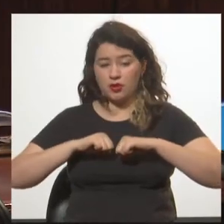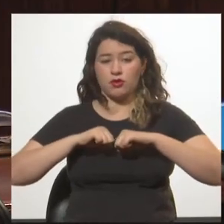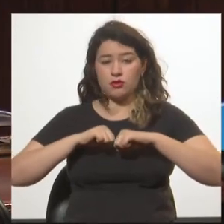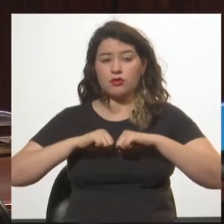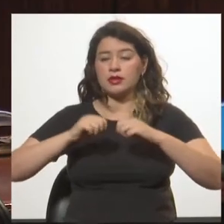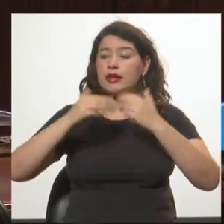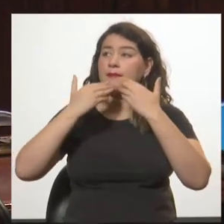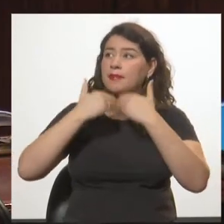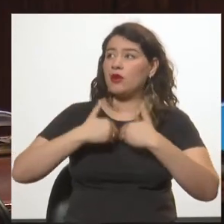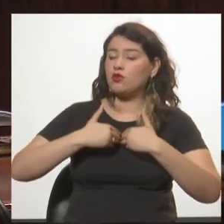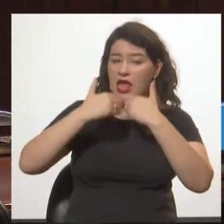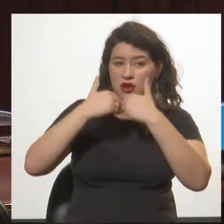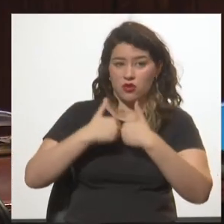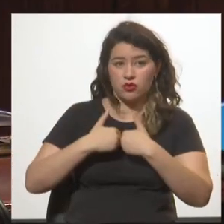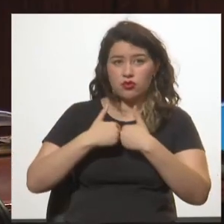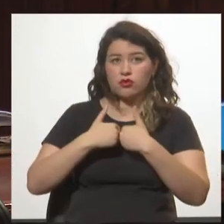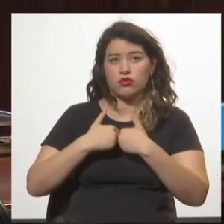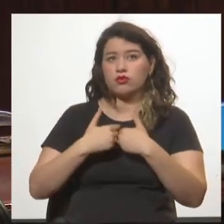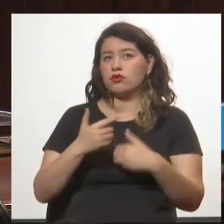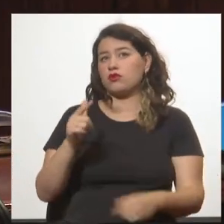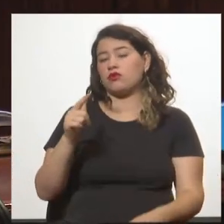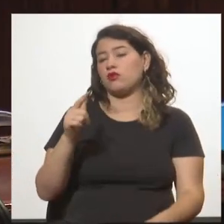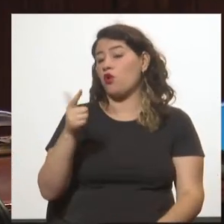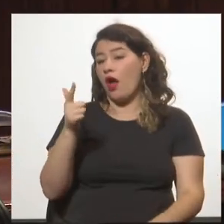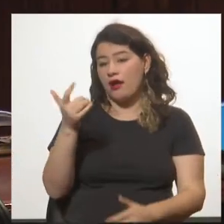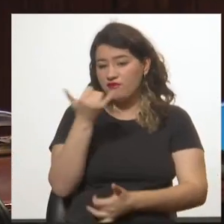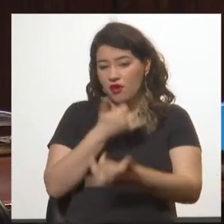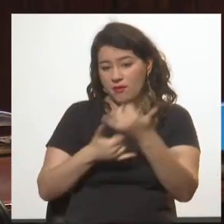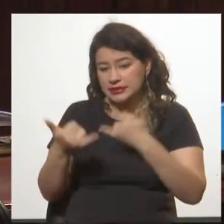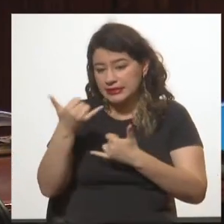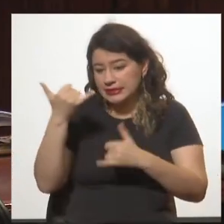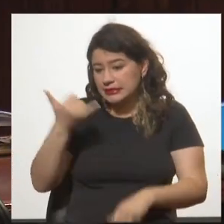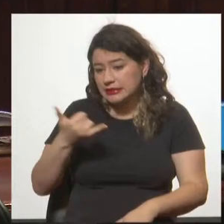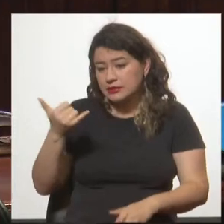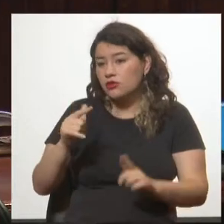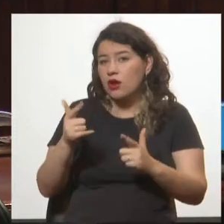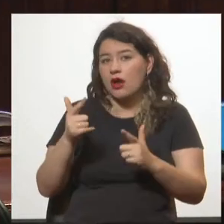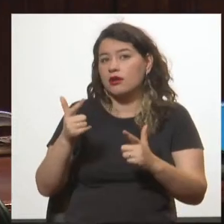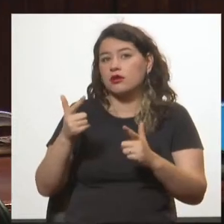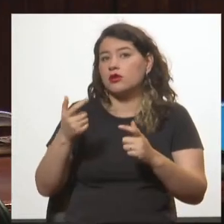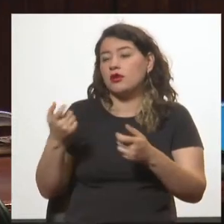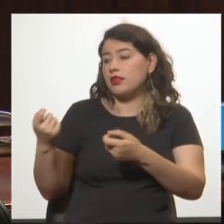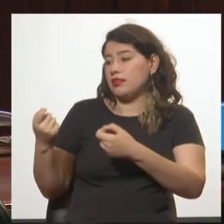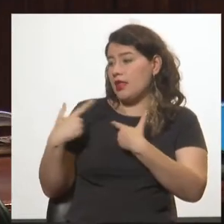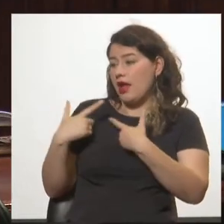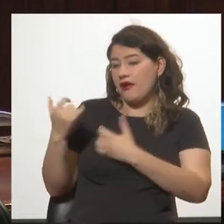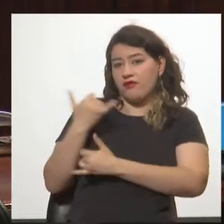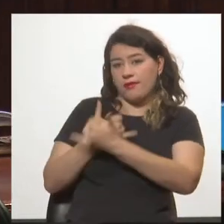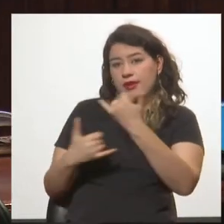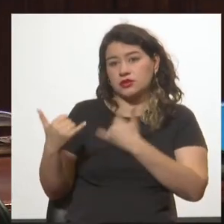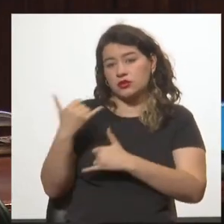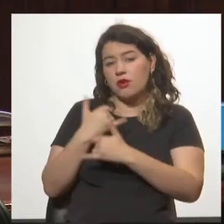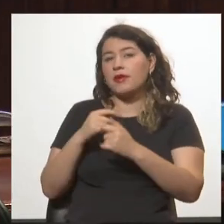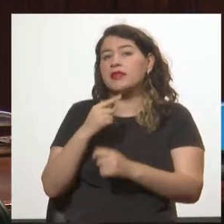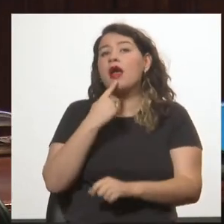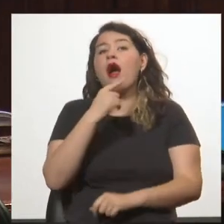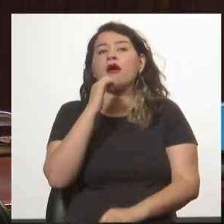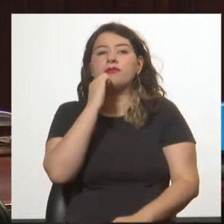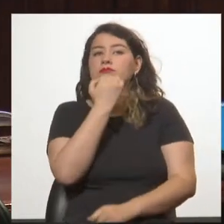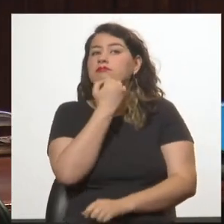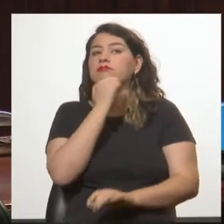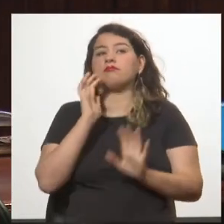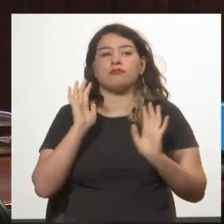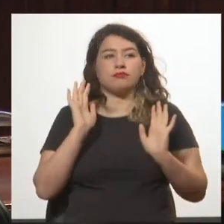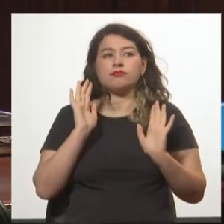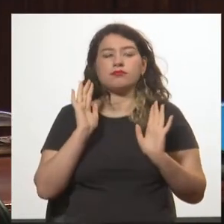de la republica no tenía información disponible y no le fue brindada por haber sido calificada como reservada